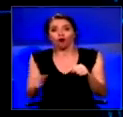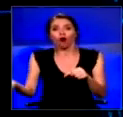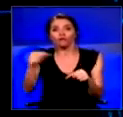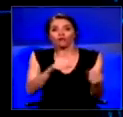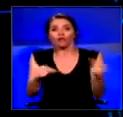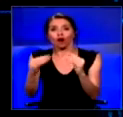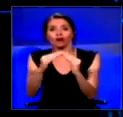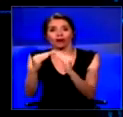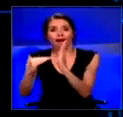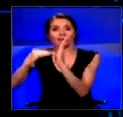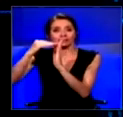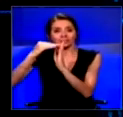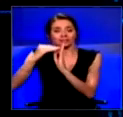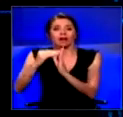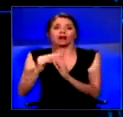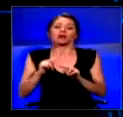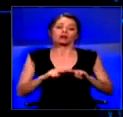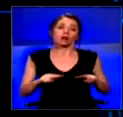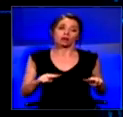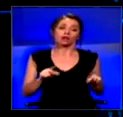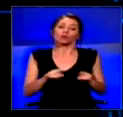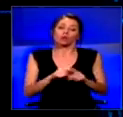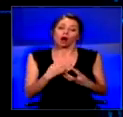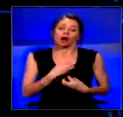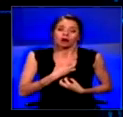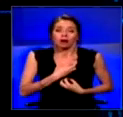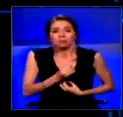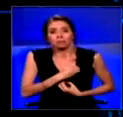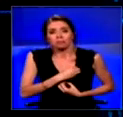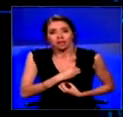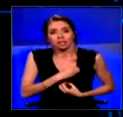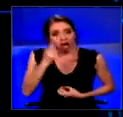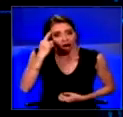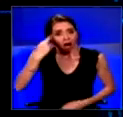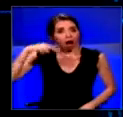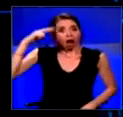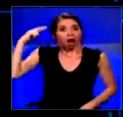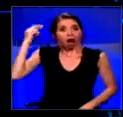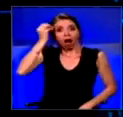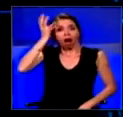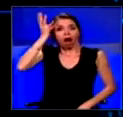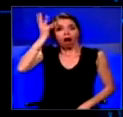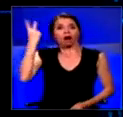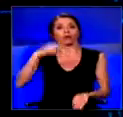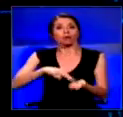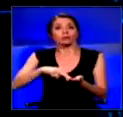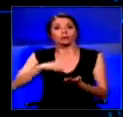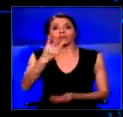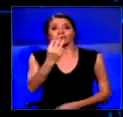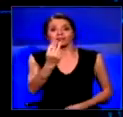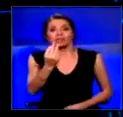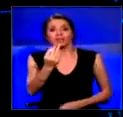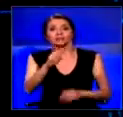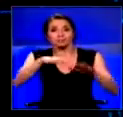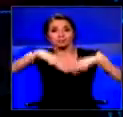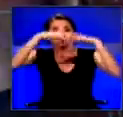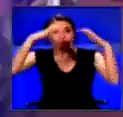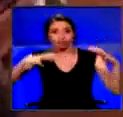tranquilos. Estaban, eso sí, muy acongojados porque revivieron la tragedia del 2013 cuando las llamas incendiaron el mismo